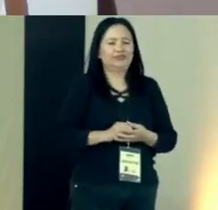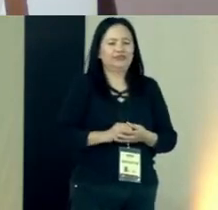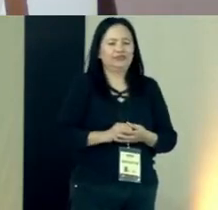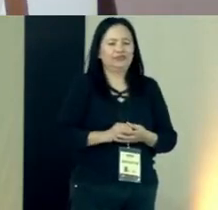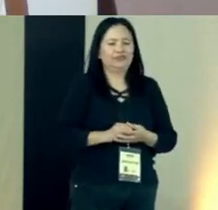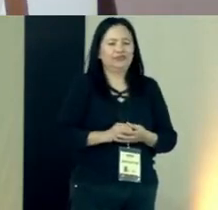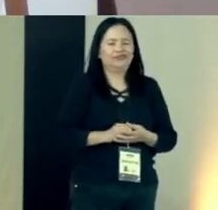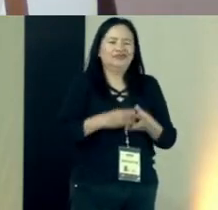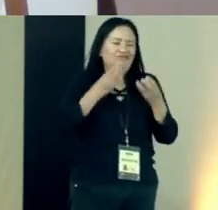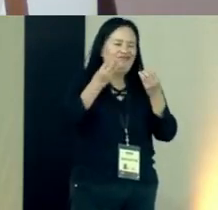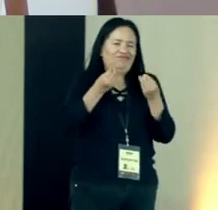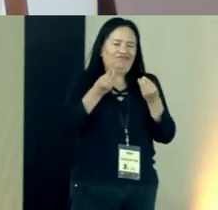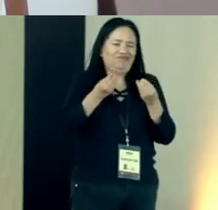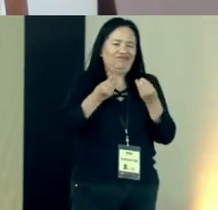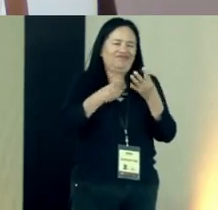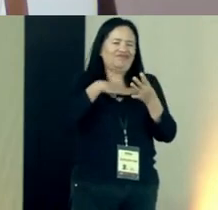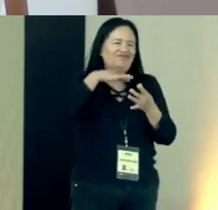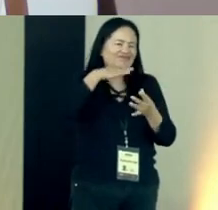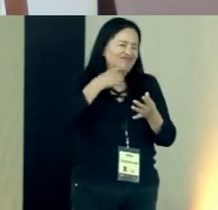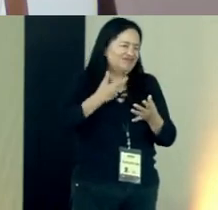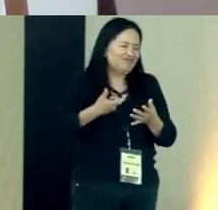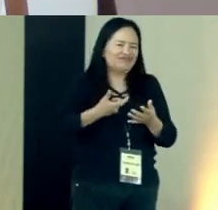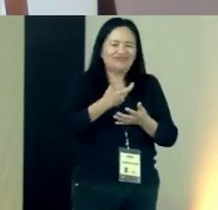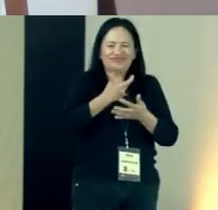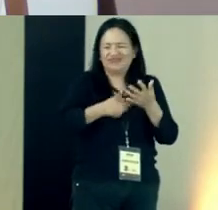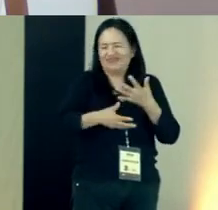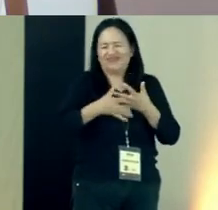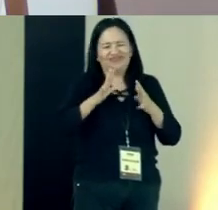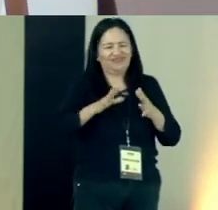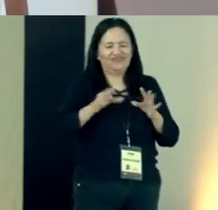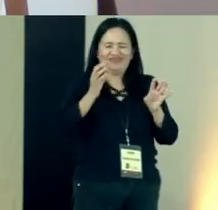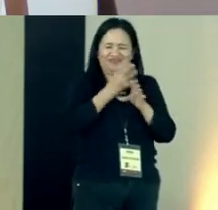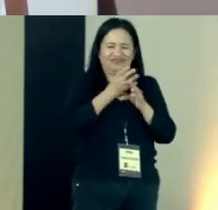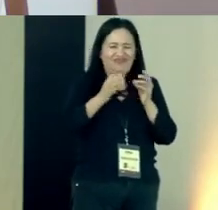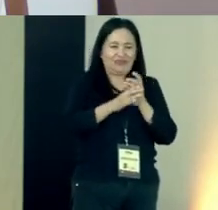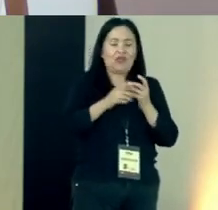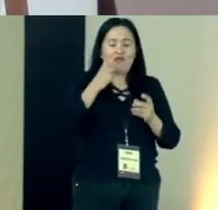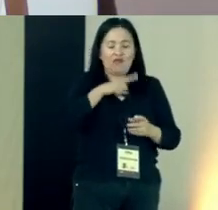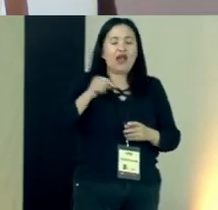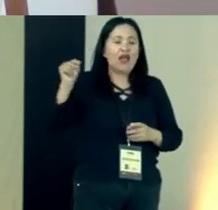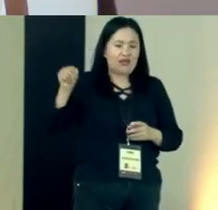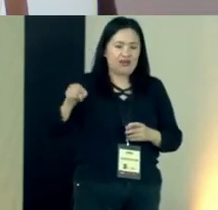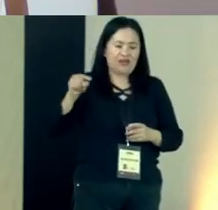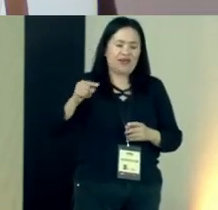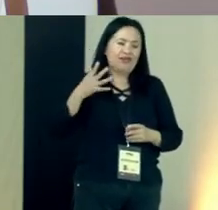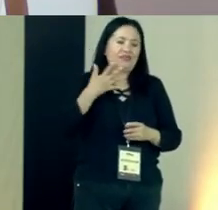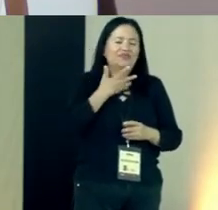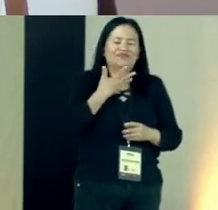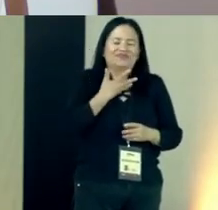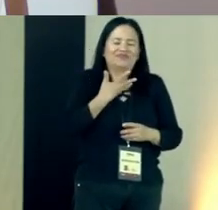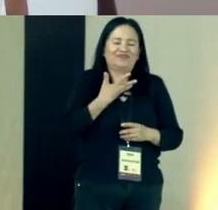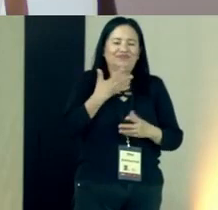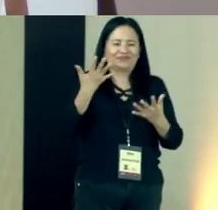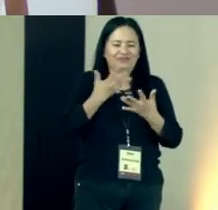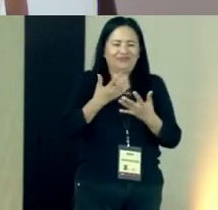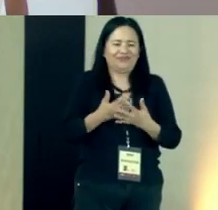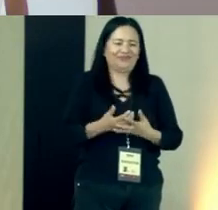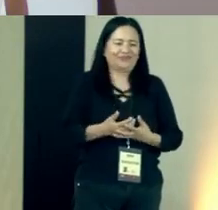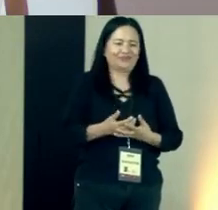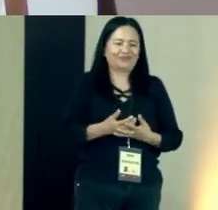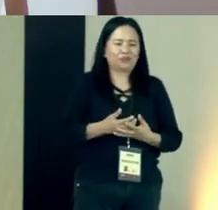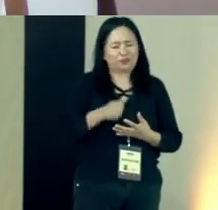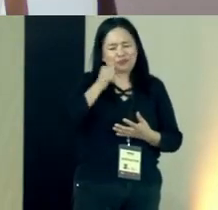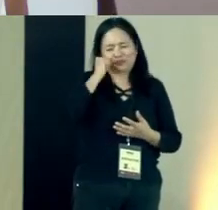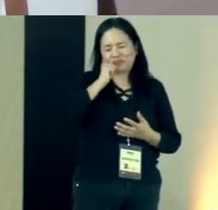de corruptelas y de horrores y de miserias humanas con las que Machado de Assis tuvo que estar, entró en